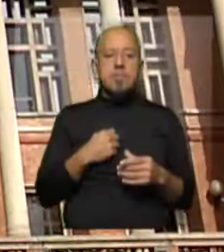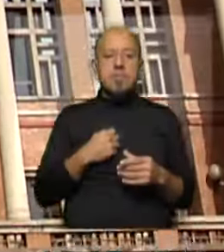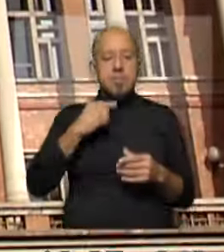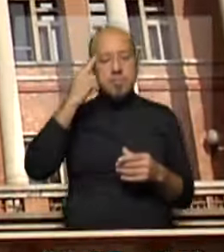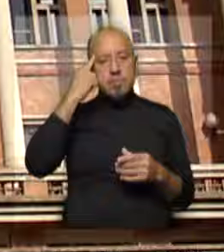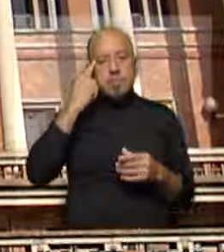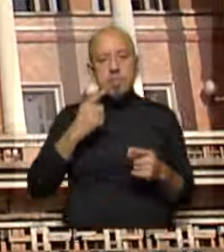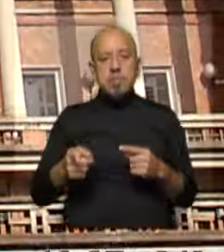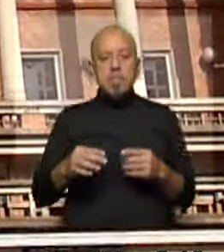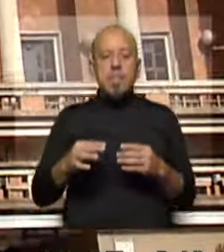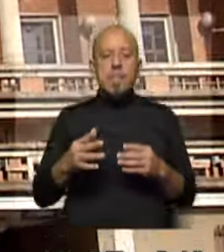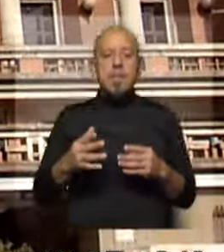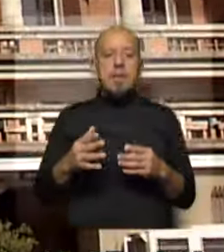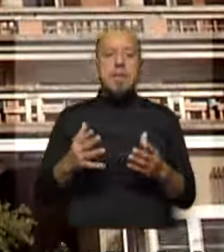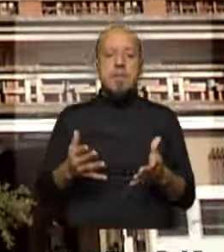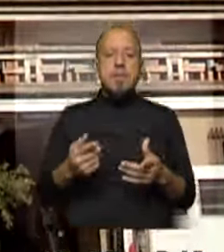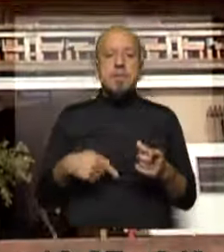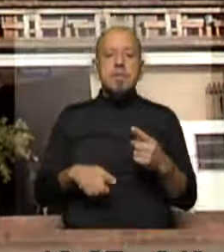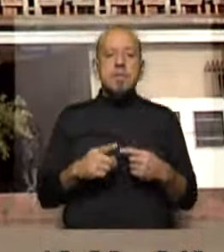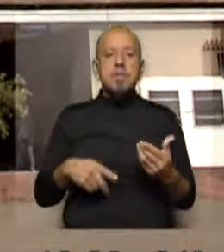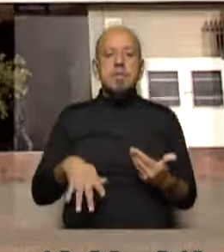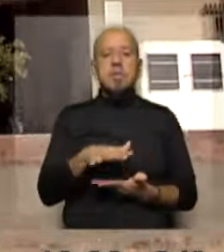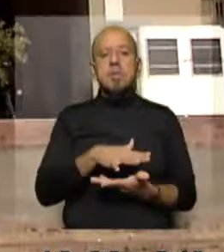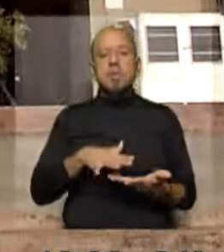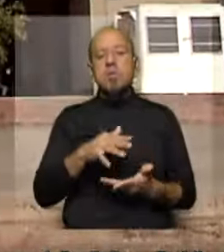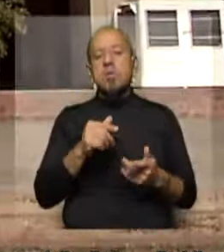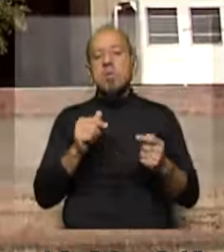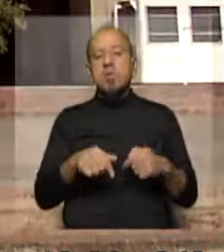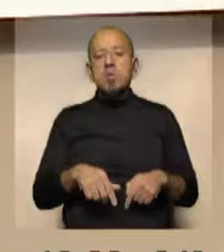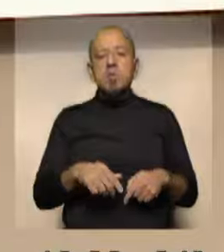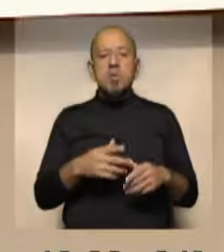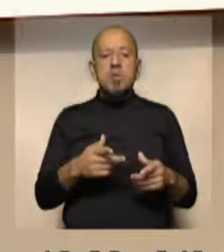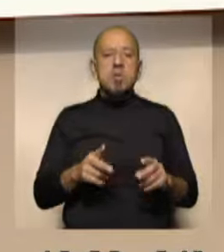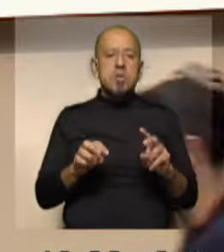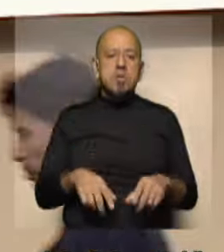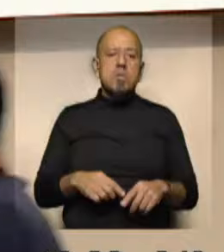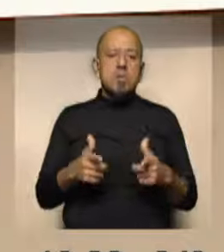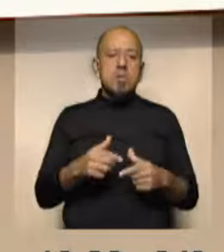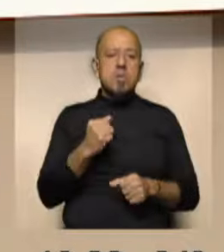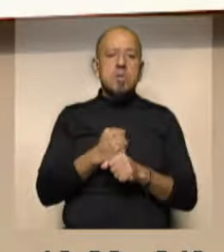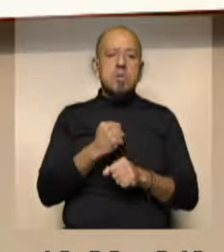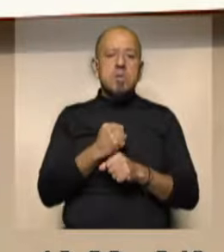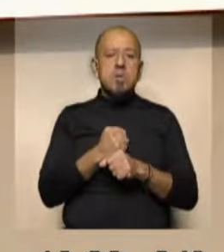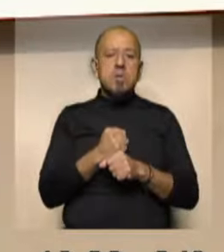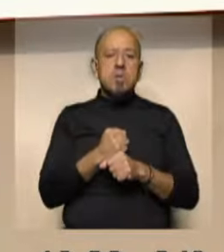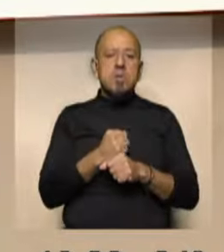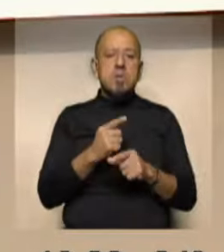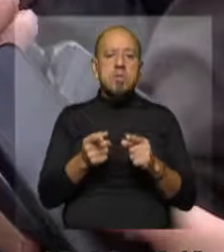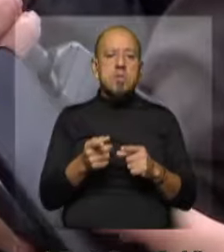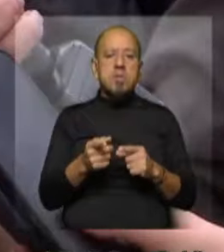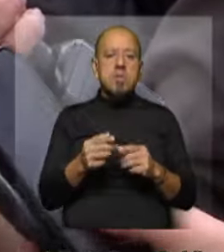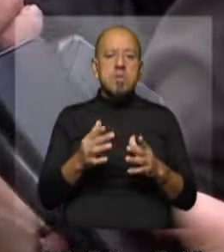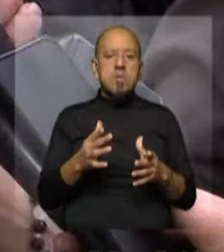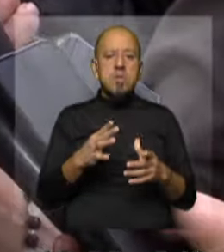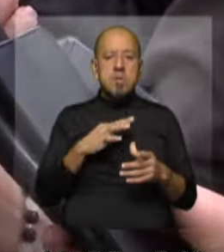bueno, que tomando en cuenta lo que es la situación hoy en día de desempleo y demás en la ciudad,